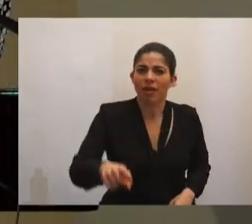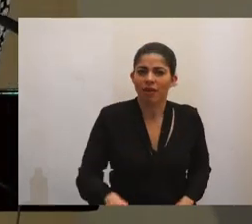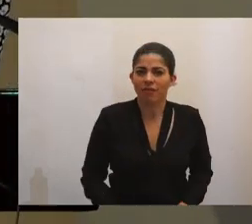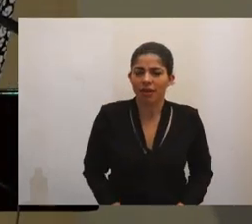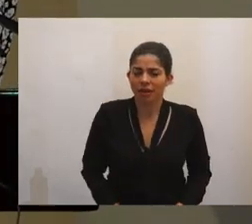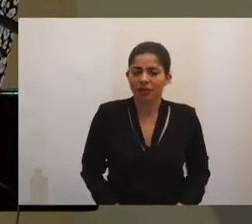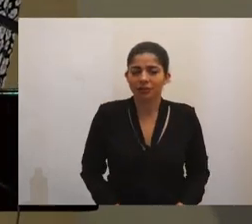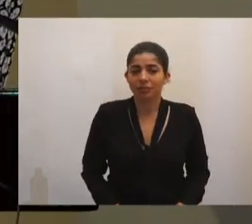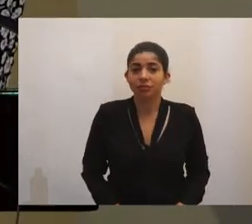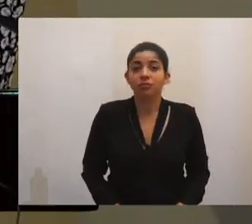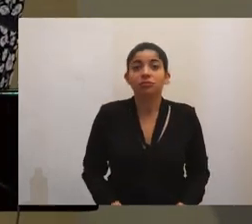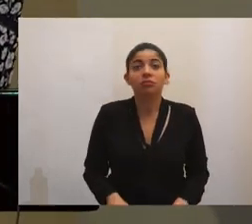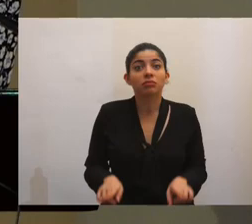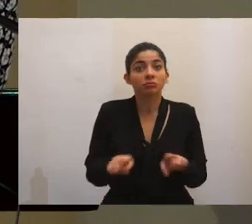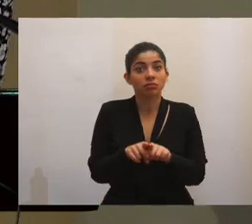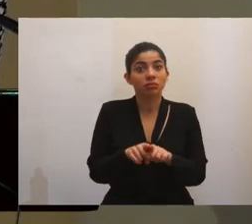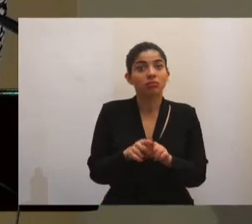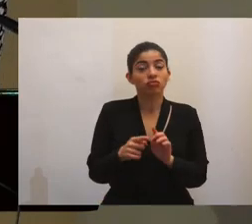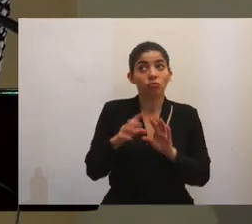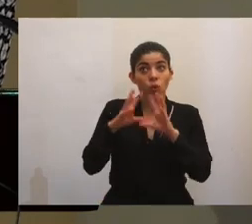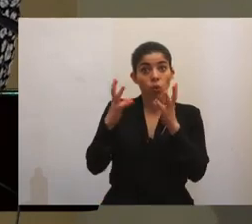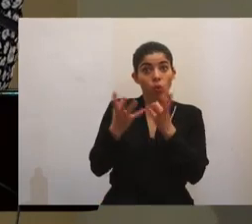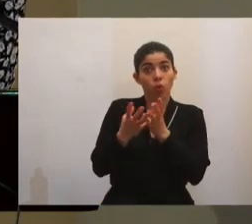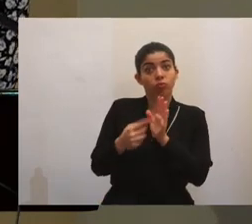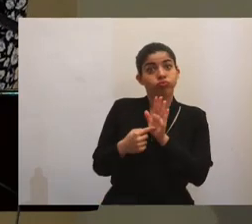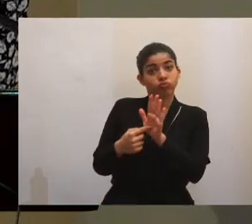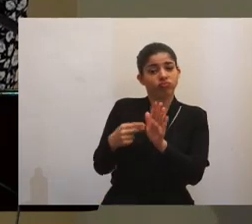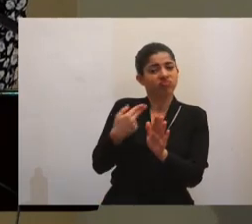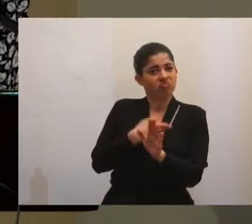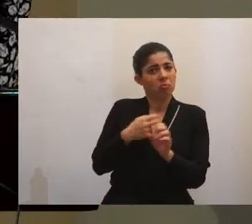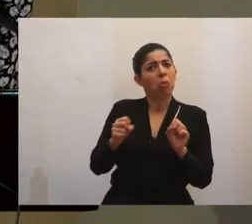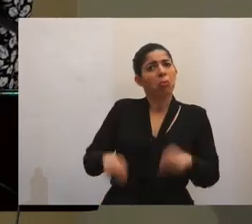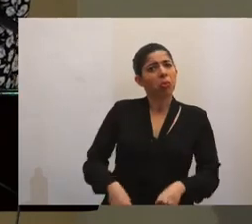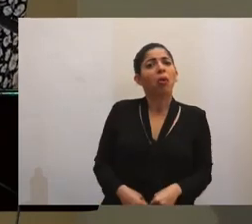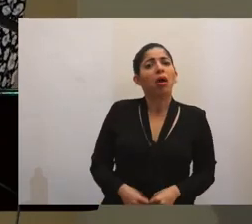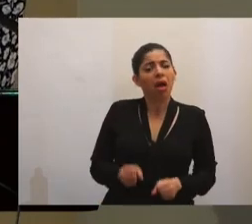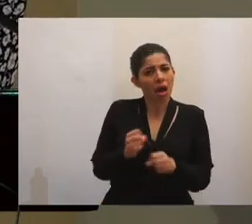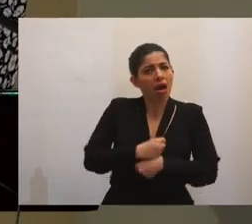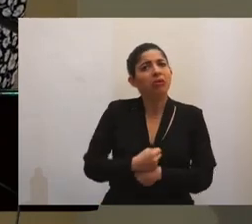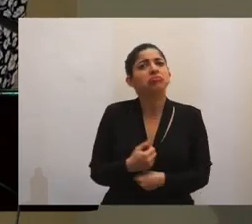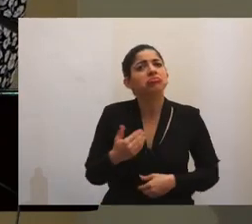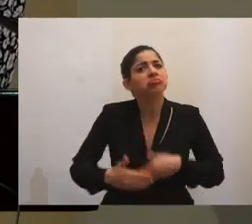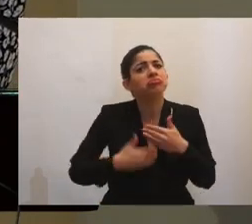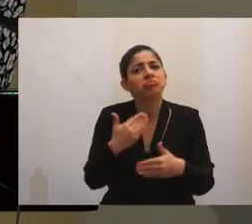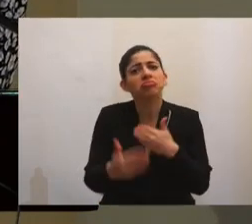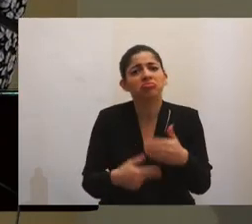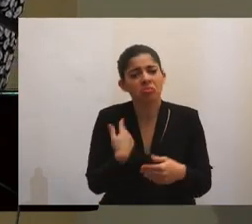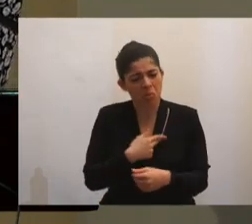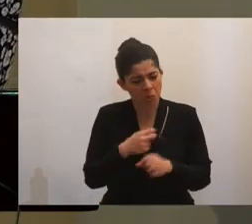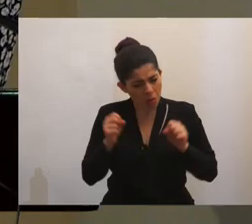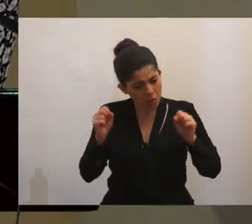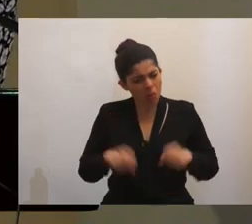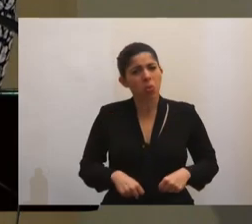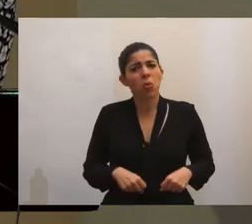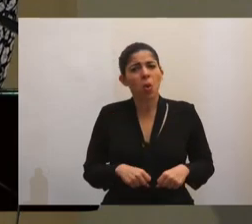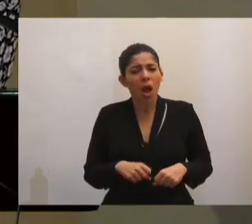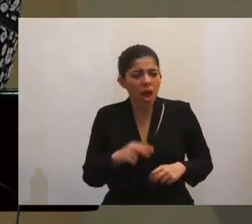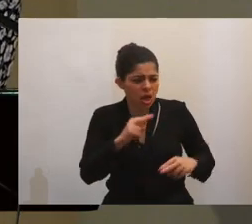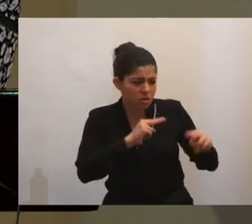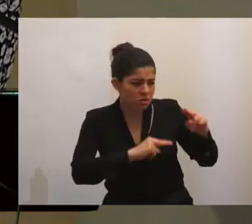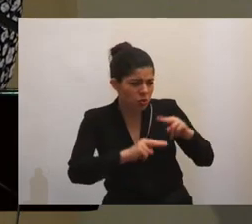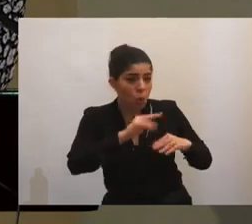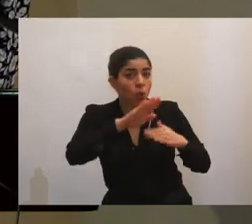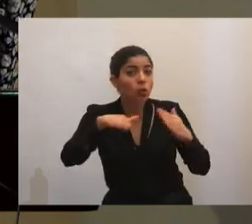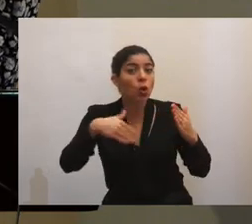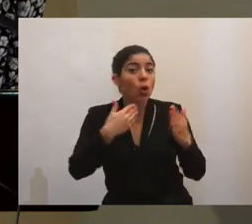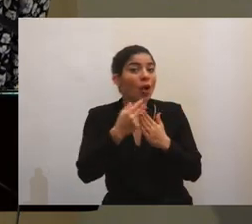vamos, y además le vamos a demostrar al mundo que podemos hacerlo, que podemos ponernos de acuerdo